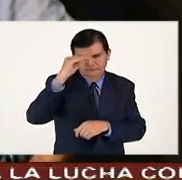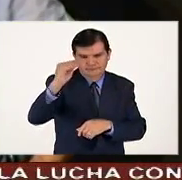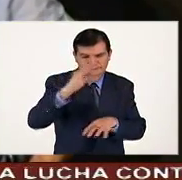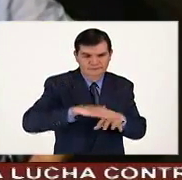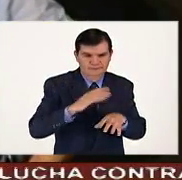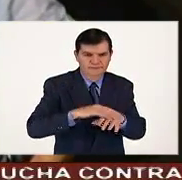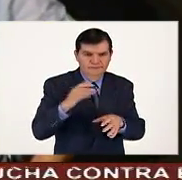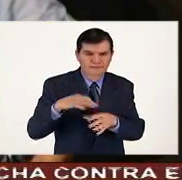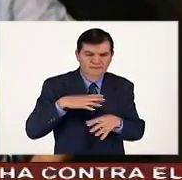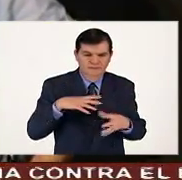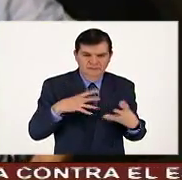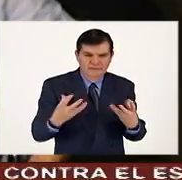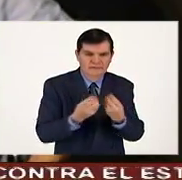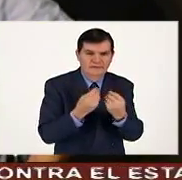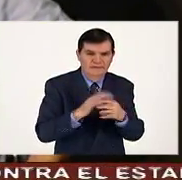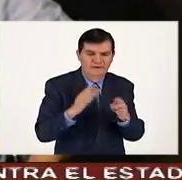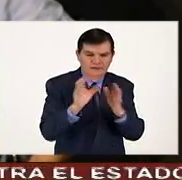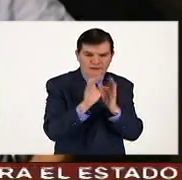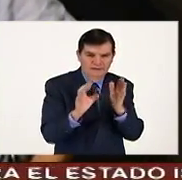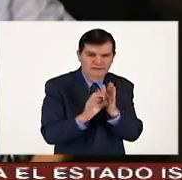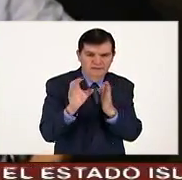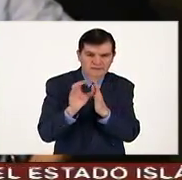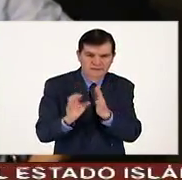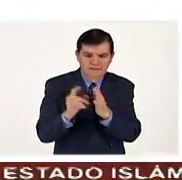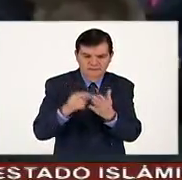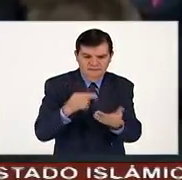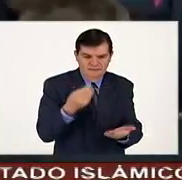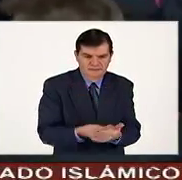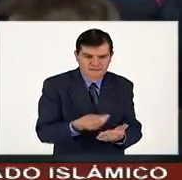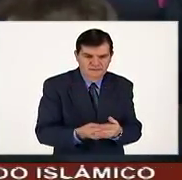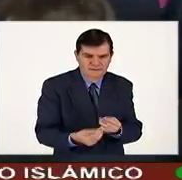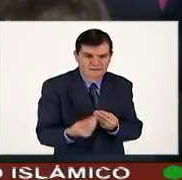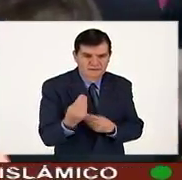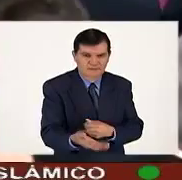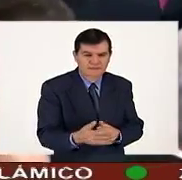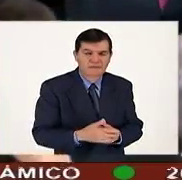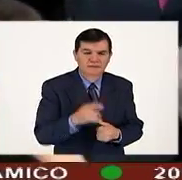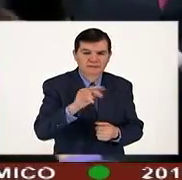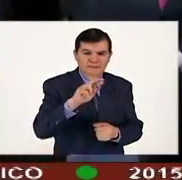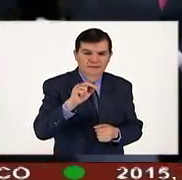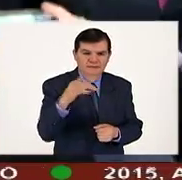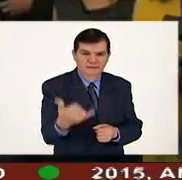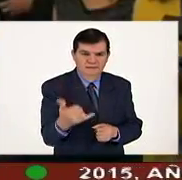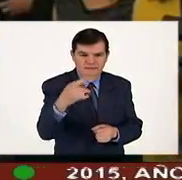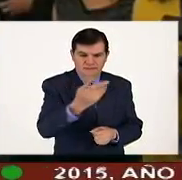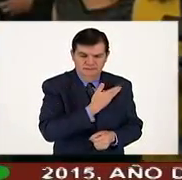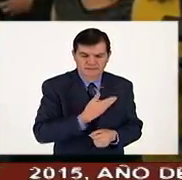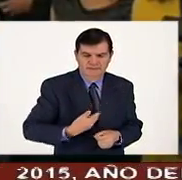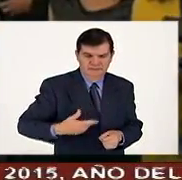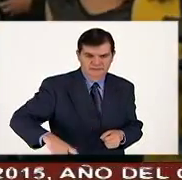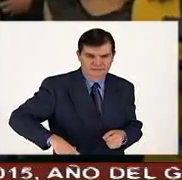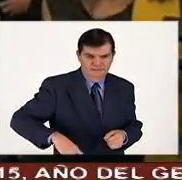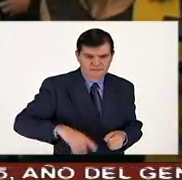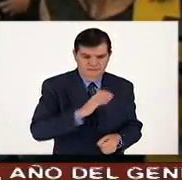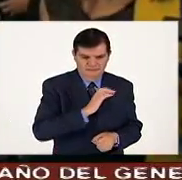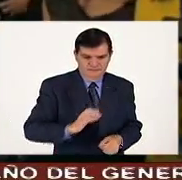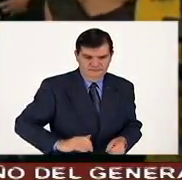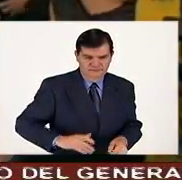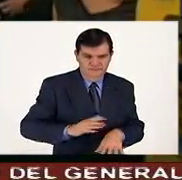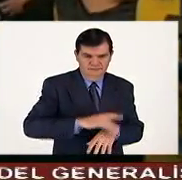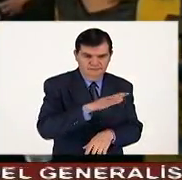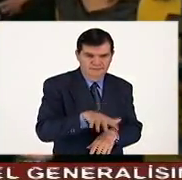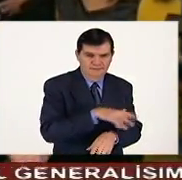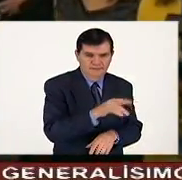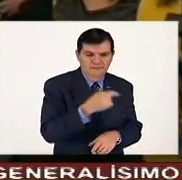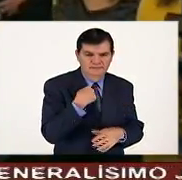los cócteles que convirtieron la Constitución en papel mojado. Mariano Rajoy, presidente del gobierno y candidato del Partido